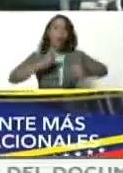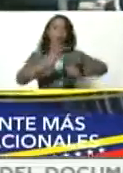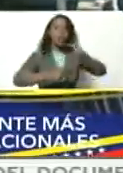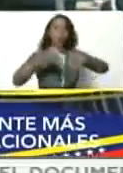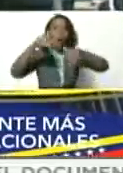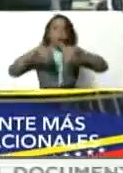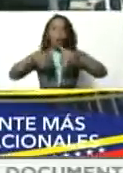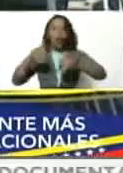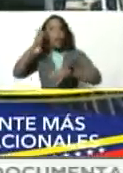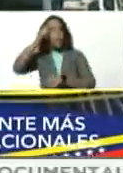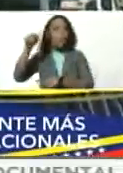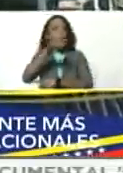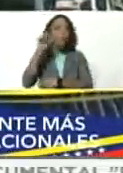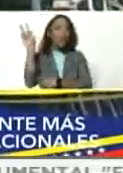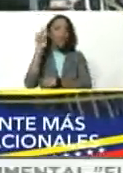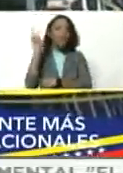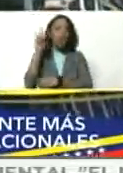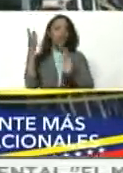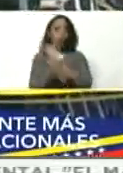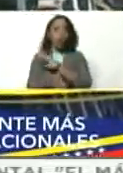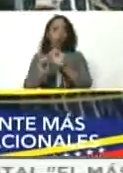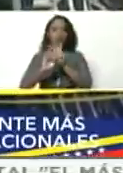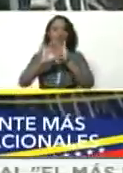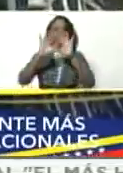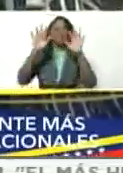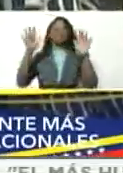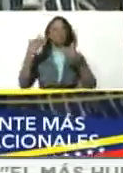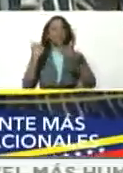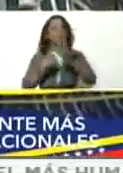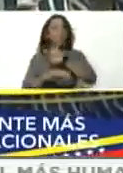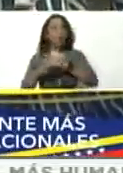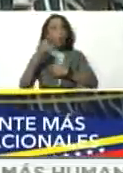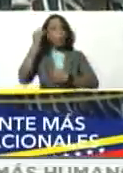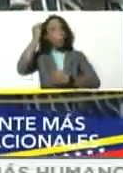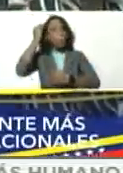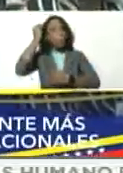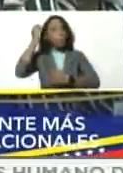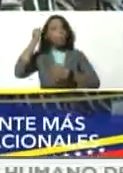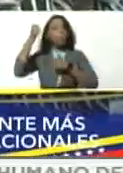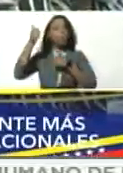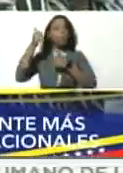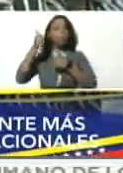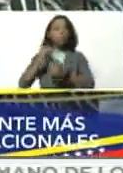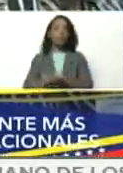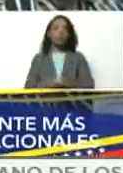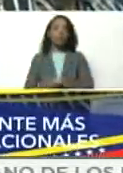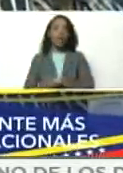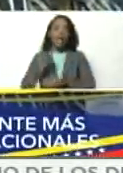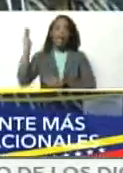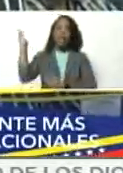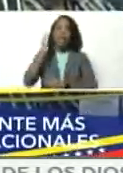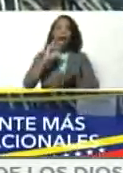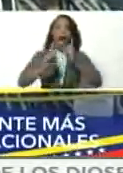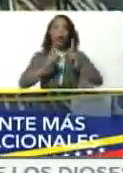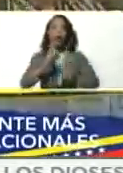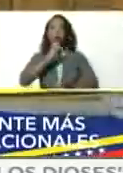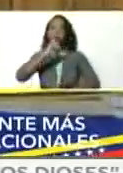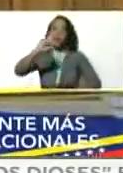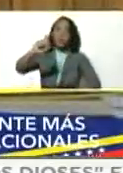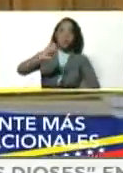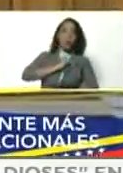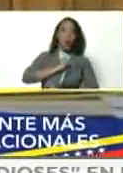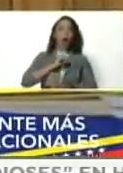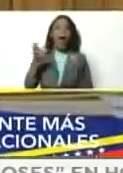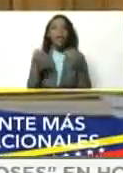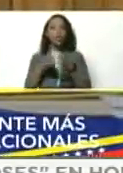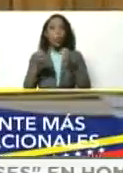electoral, del pueblo venezolano. Maravillados se fueron. quienes vinieron como enemigos, la